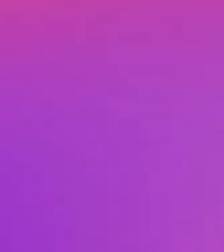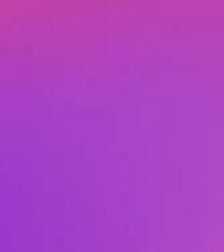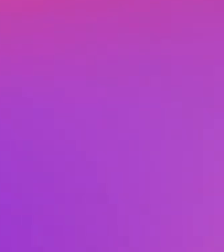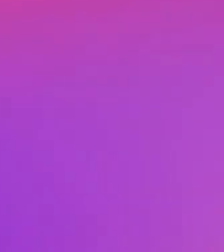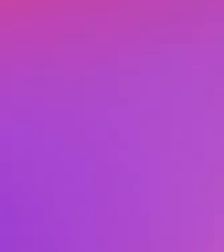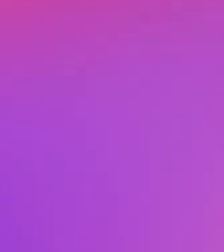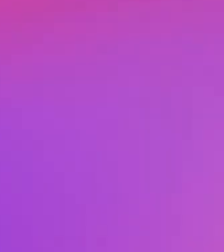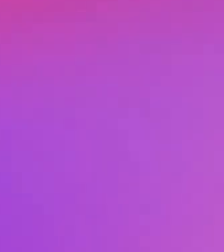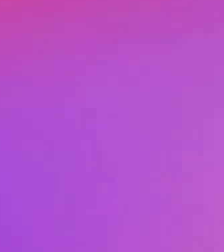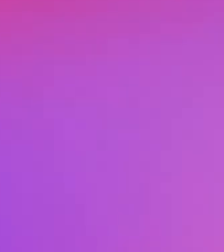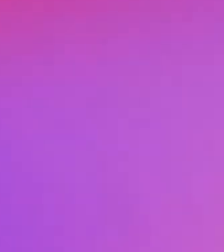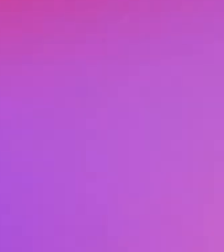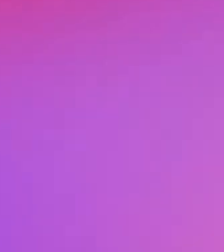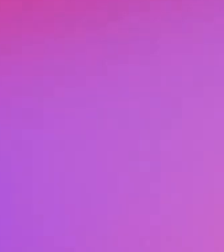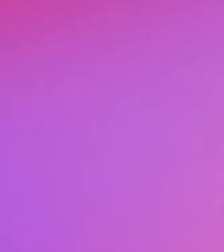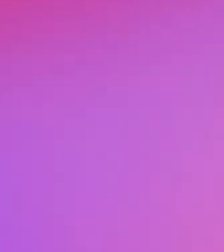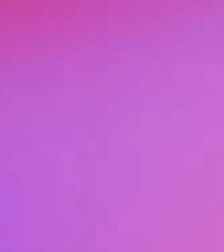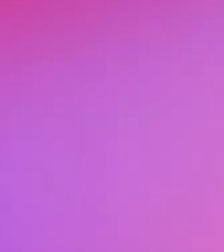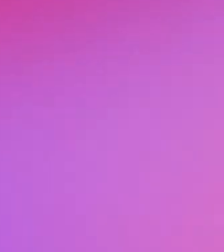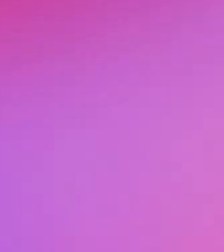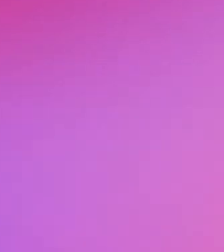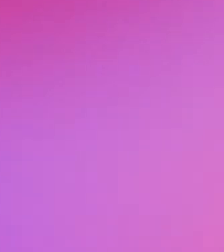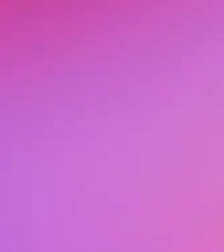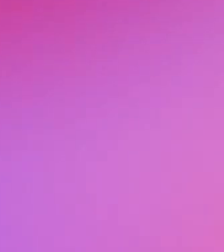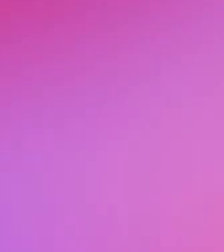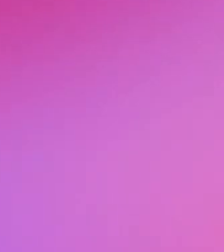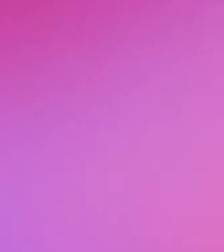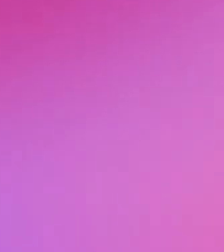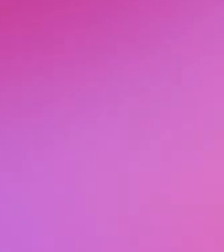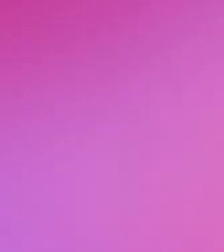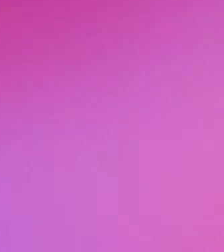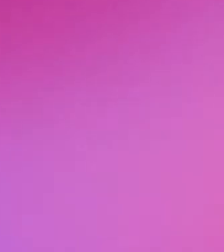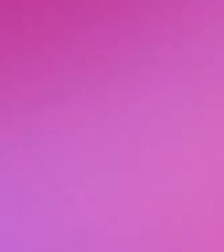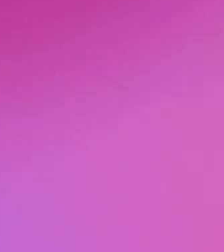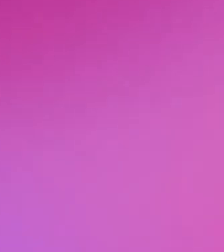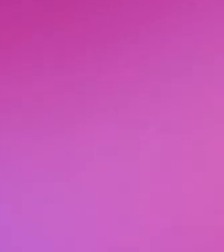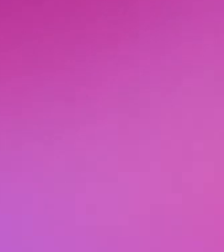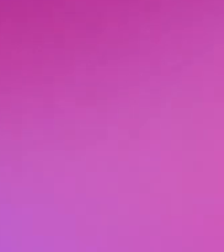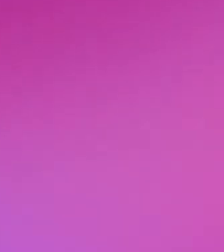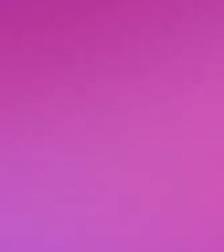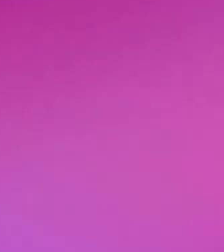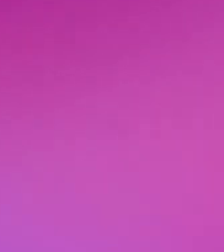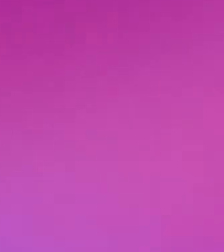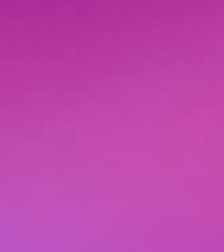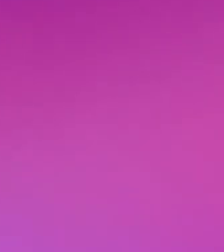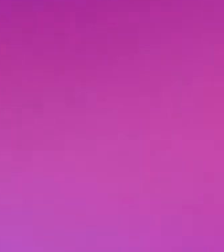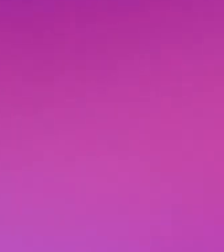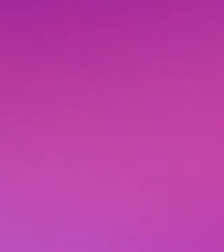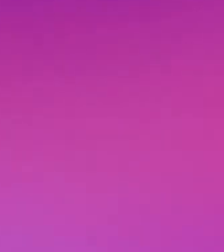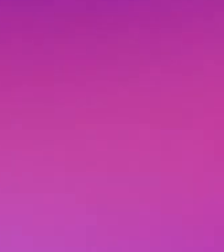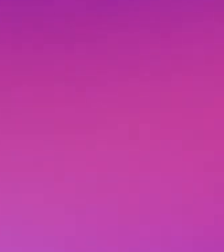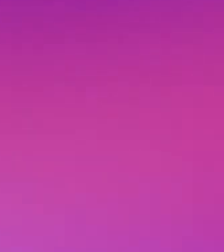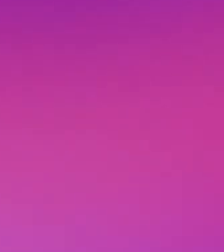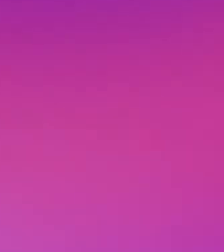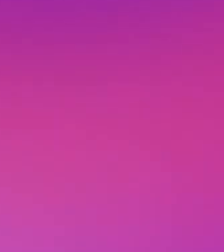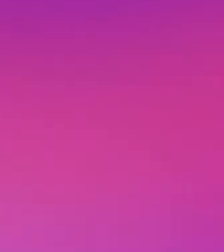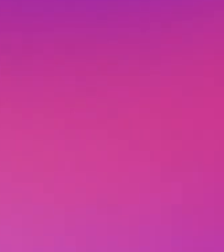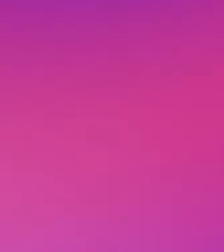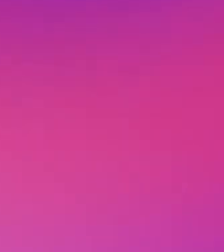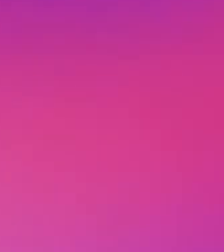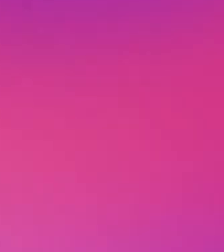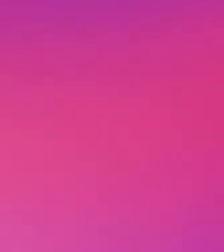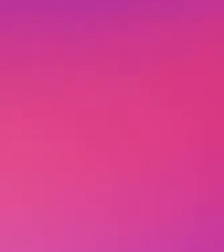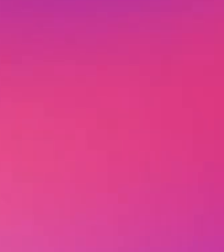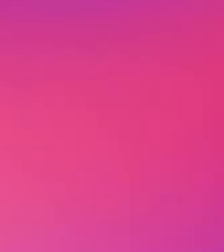Si tienes dudas o necesitas ayuda, llama al Centro de Apoyo Pedagógico a Distancia. El número de teléfono para